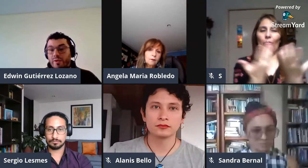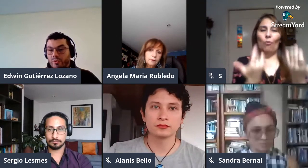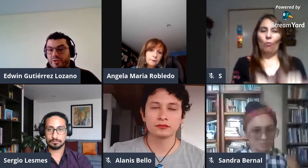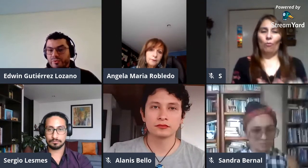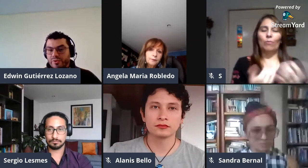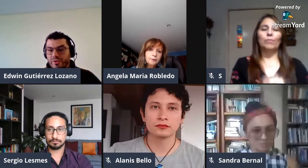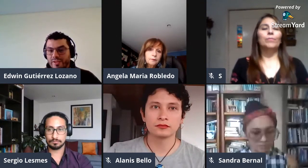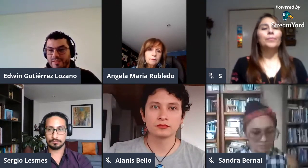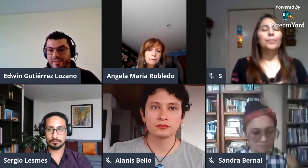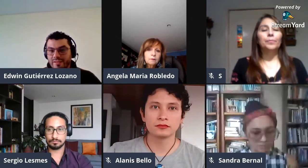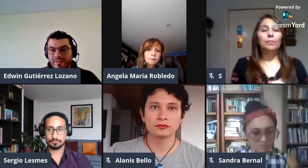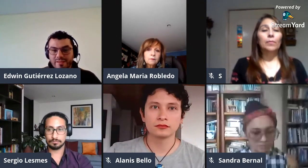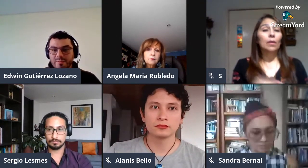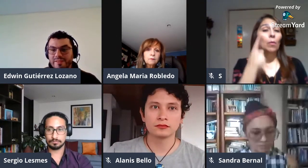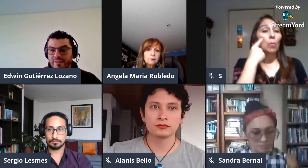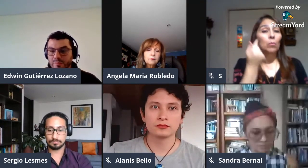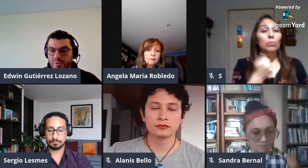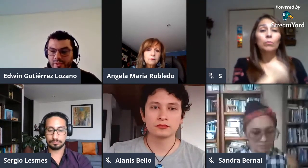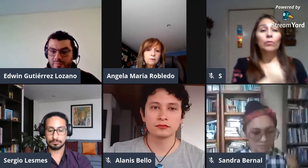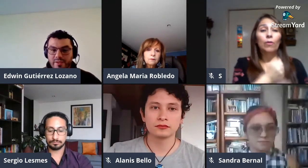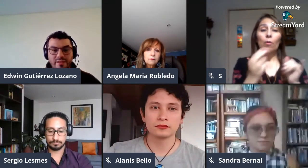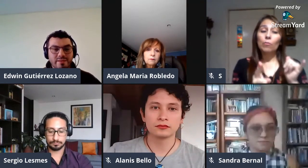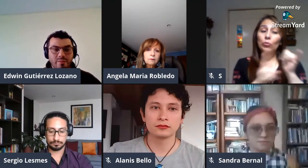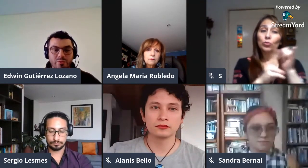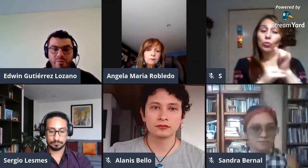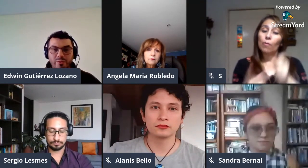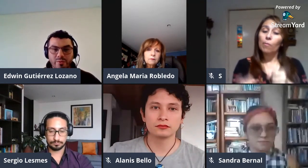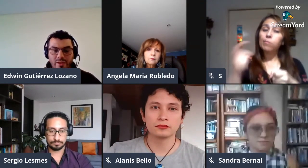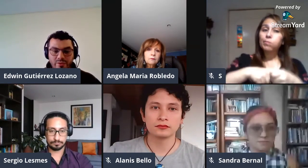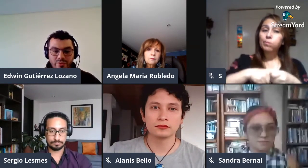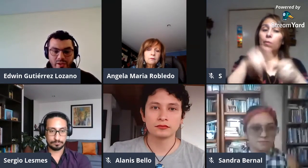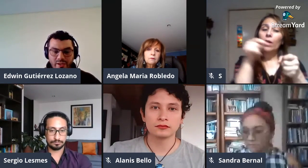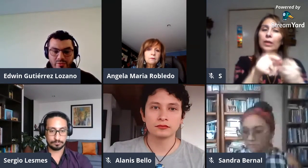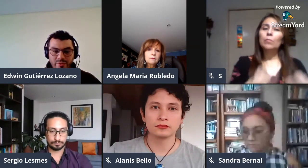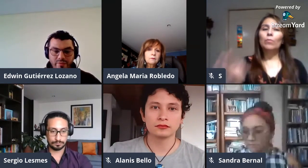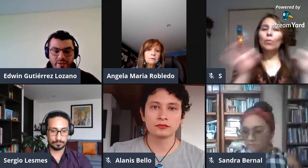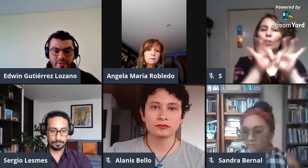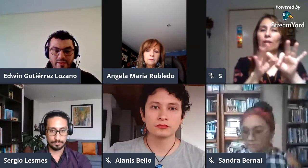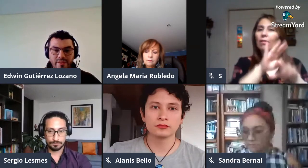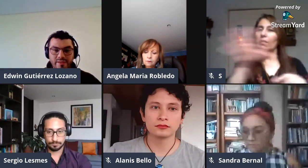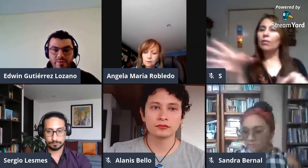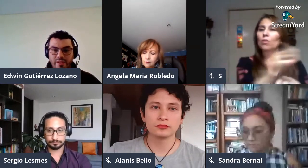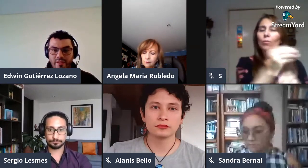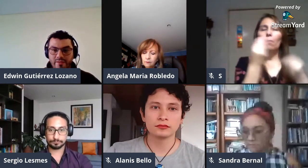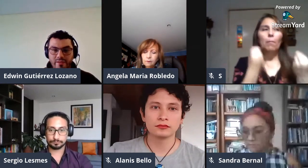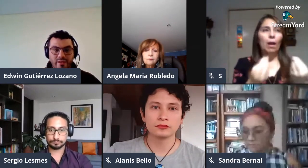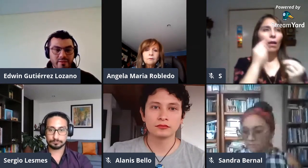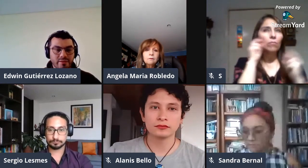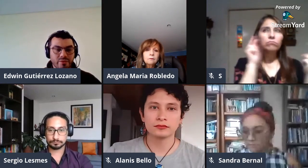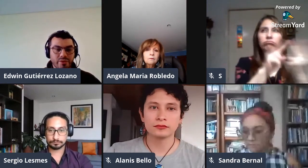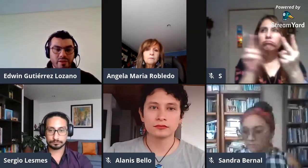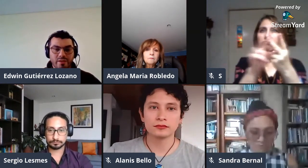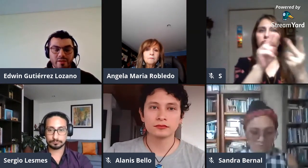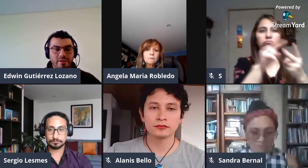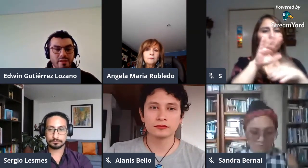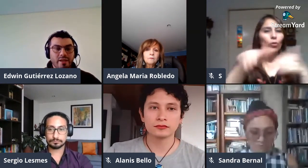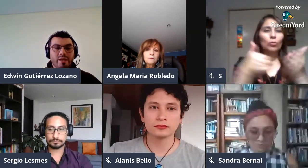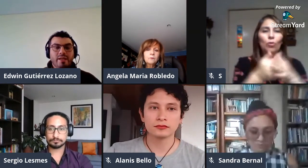Recordarles que por favor se suscriban a este canal, que es bastante importante para que estemos vinculados a las diferentes actividades que hay